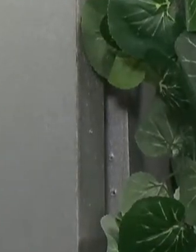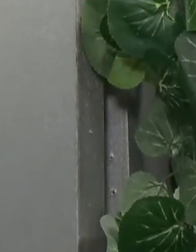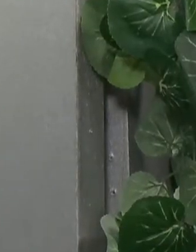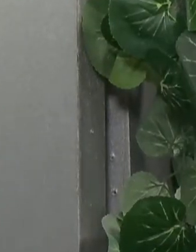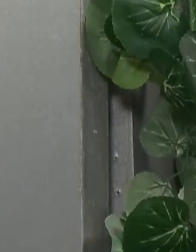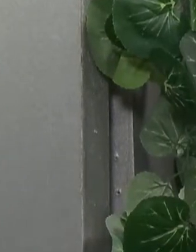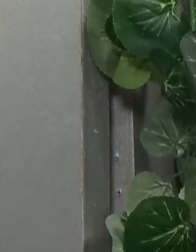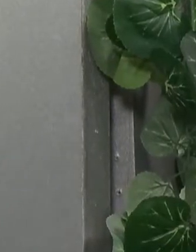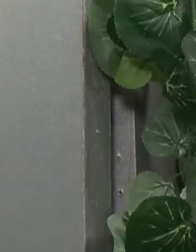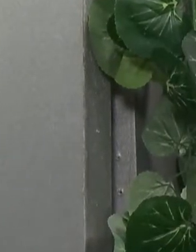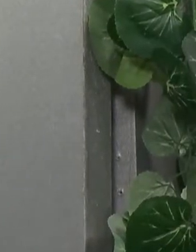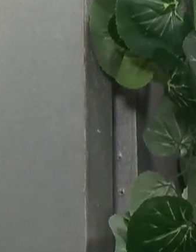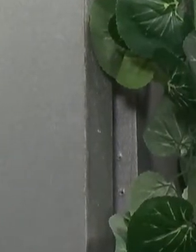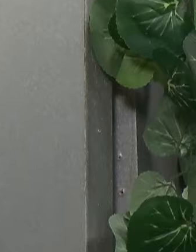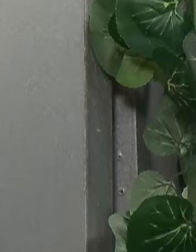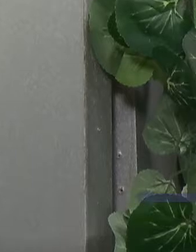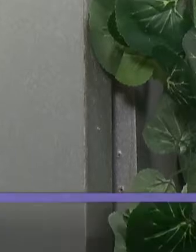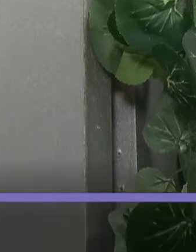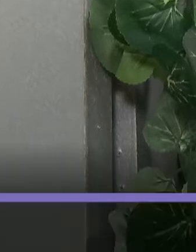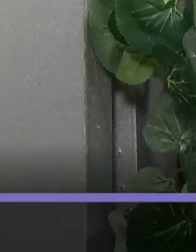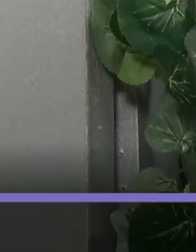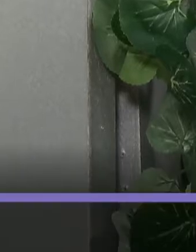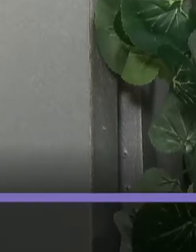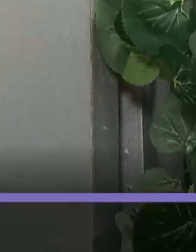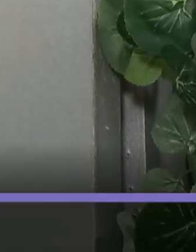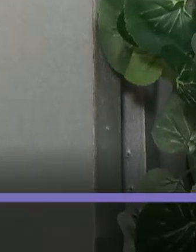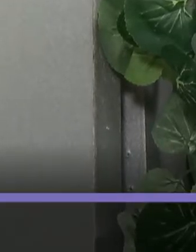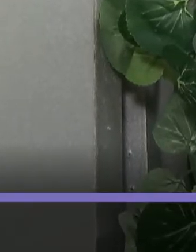Marina Freites publica un artículo sobre desjudicialización